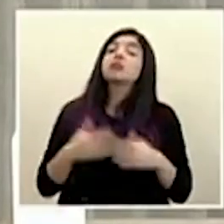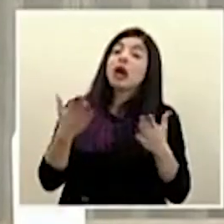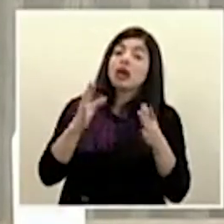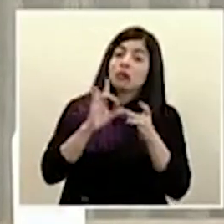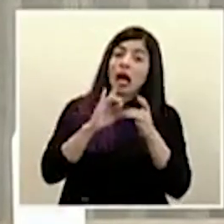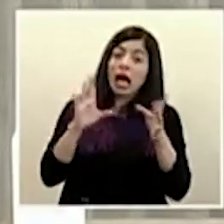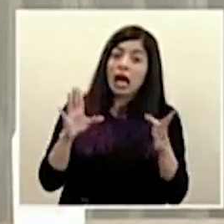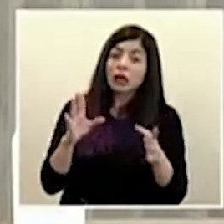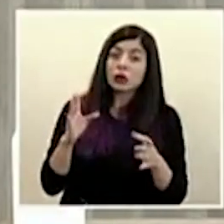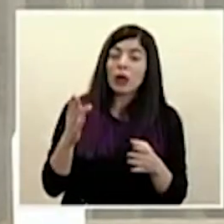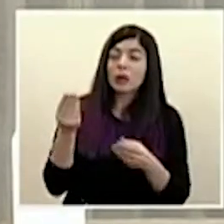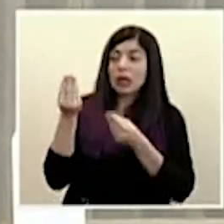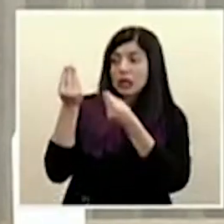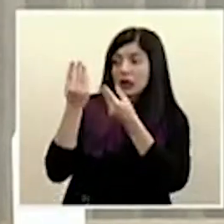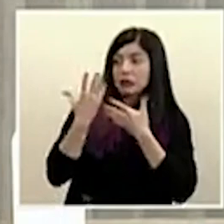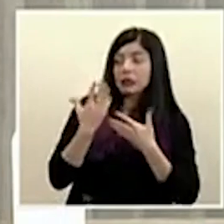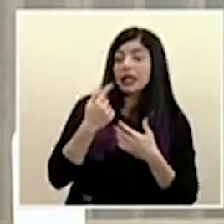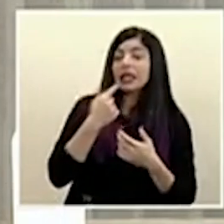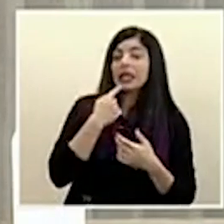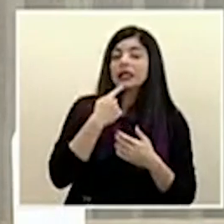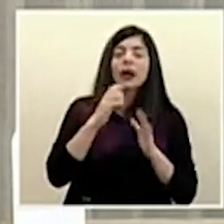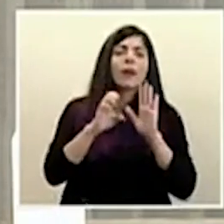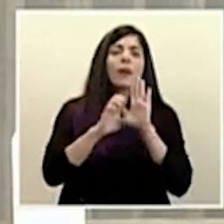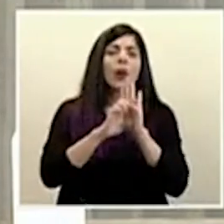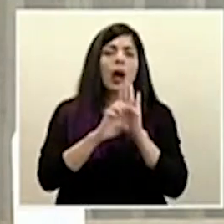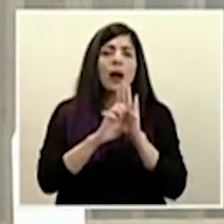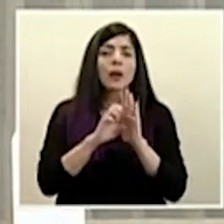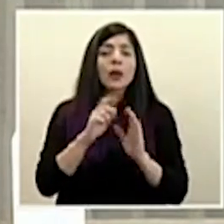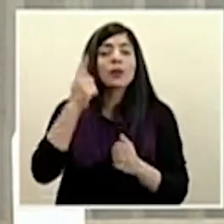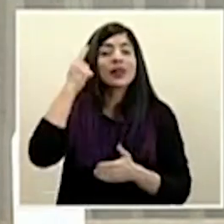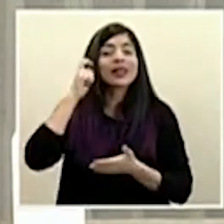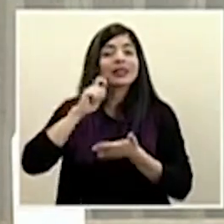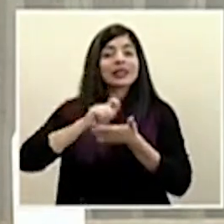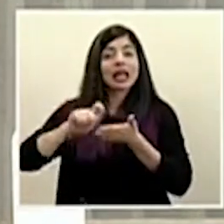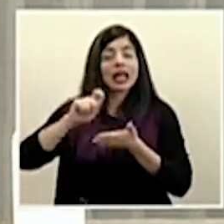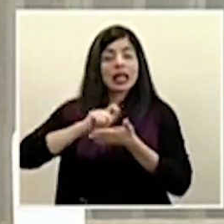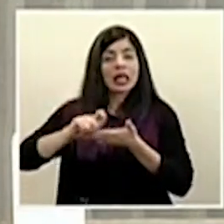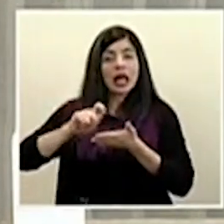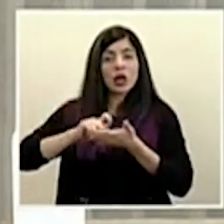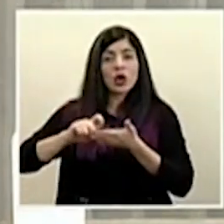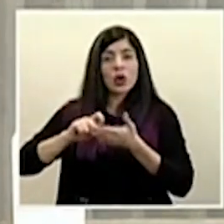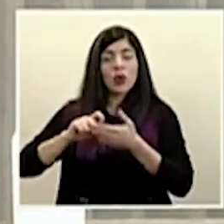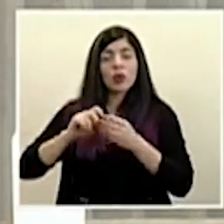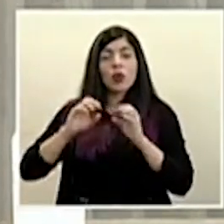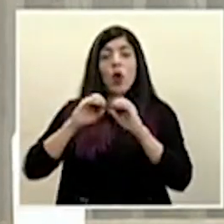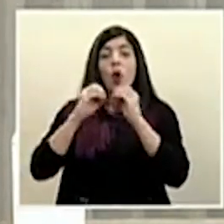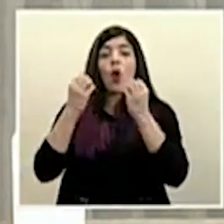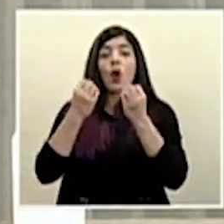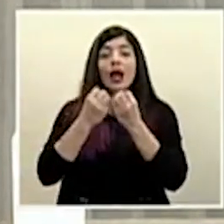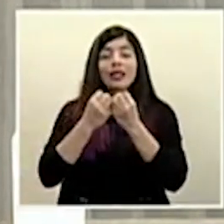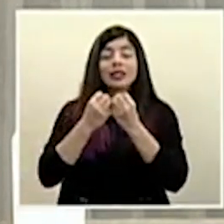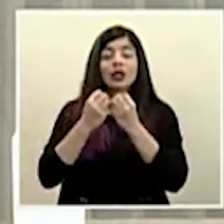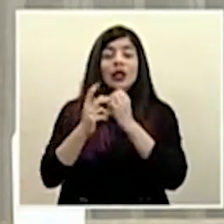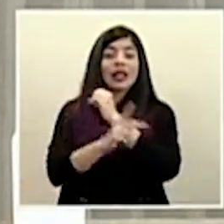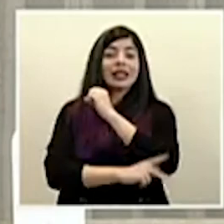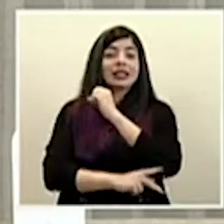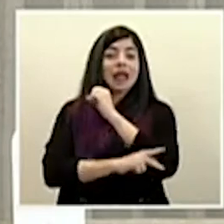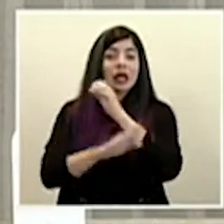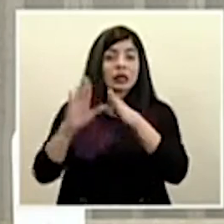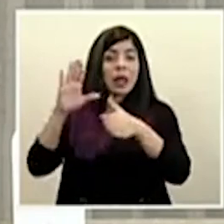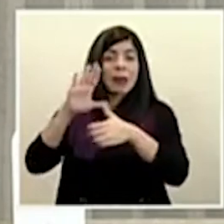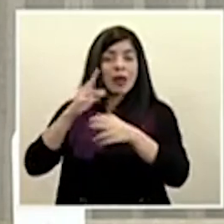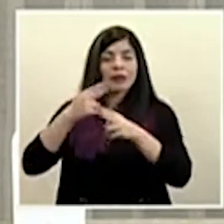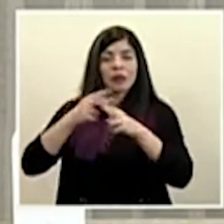casualmente me están comunicando que, por ejemplo, el secretario de la Organización de Estados Americanos, don Luis